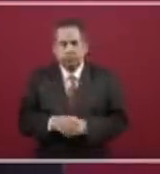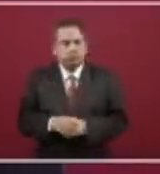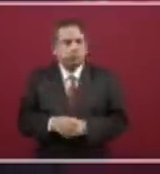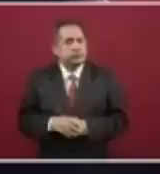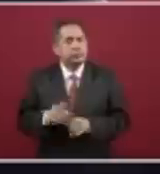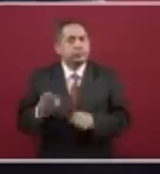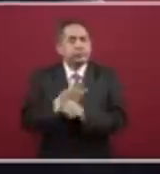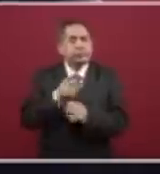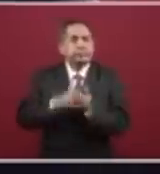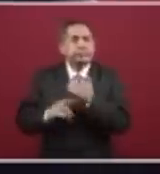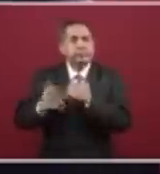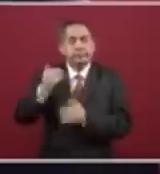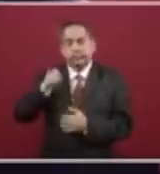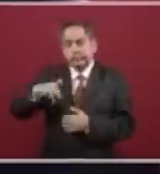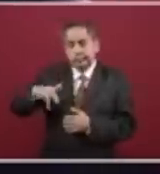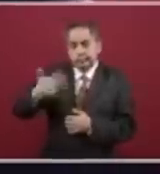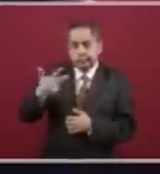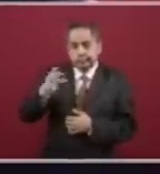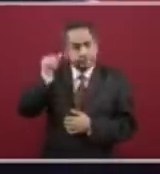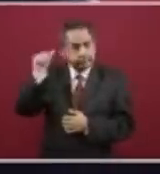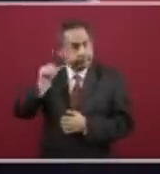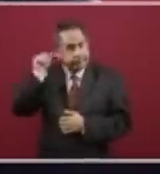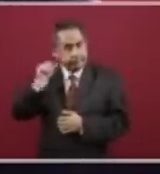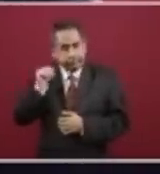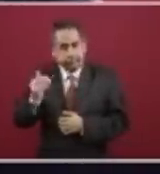el 13 de abril